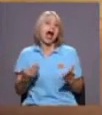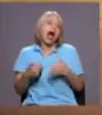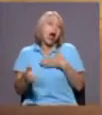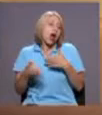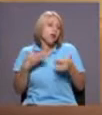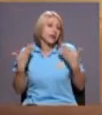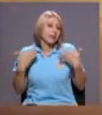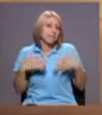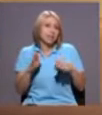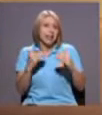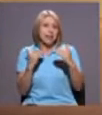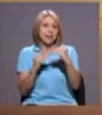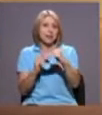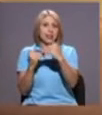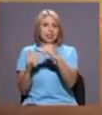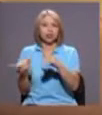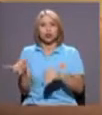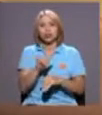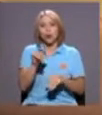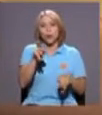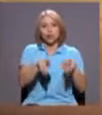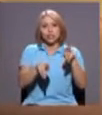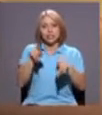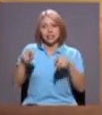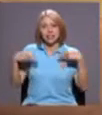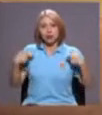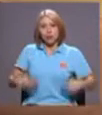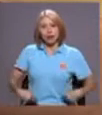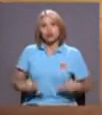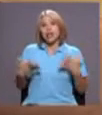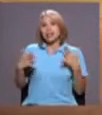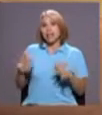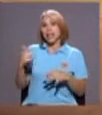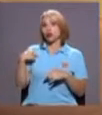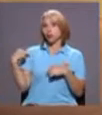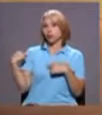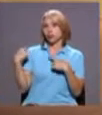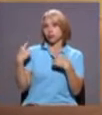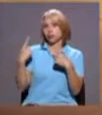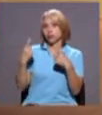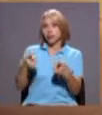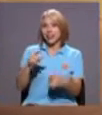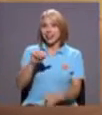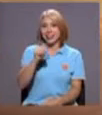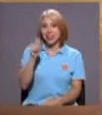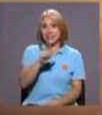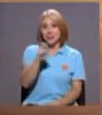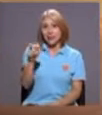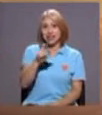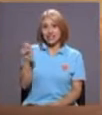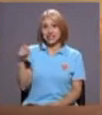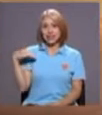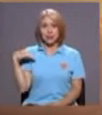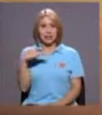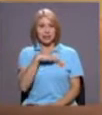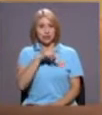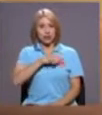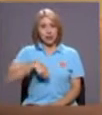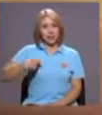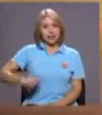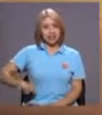que tenemos como seres humanos. Yo tengo ya 10 meses de estar en el Ministerio de la Presidencia, un puesto